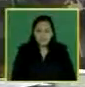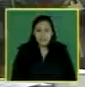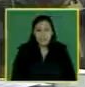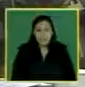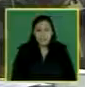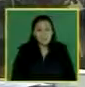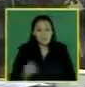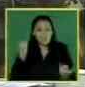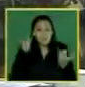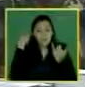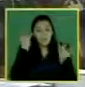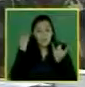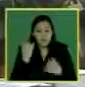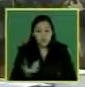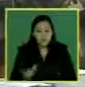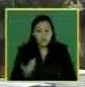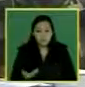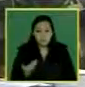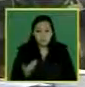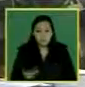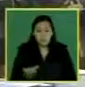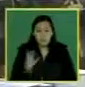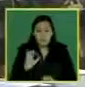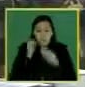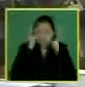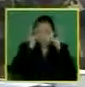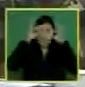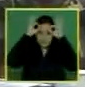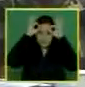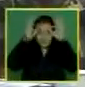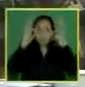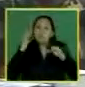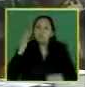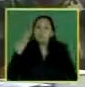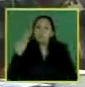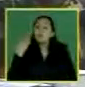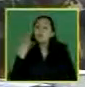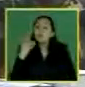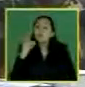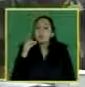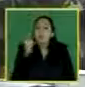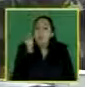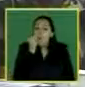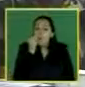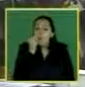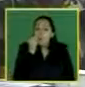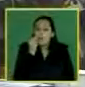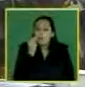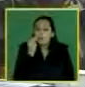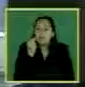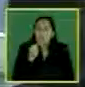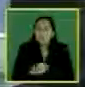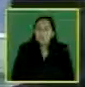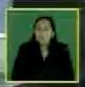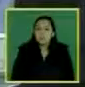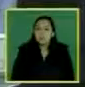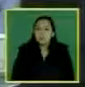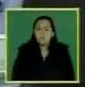idea central en Simón Rodríguez. Simón Rodríguez fue un hombre de ideas increíblemente